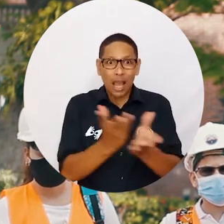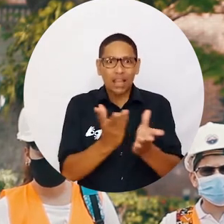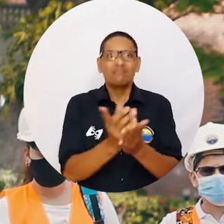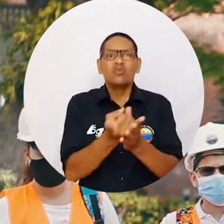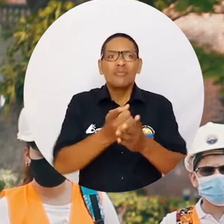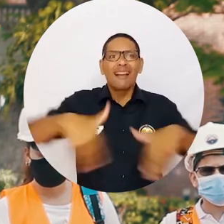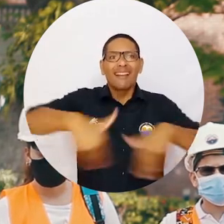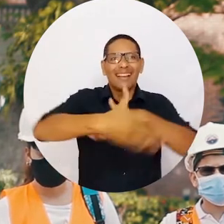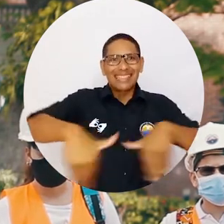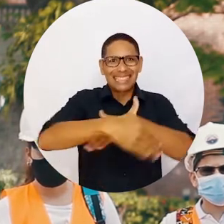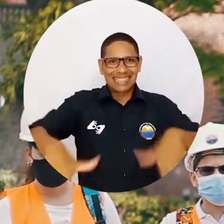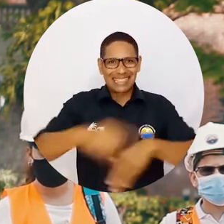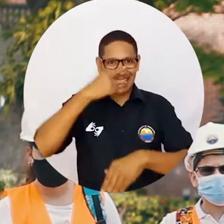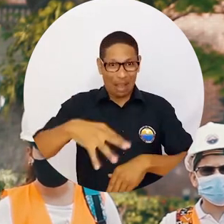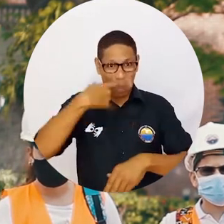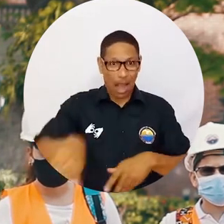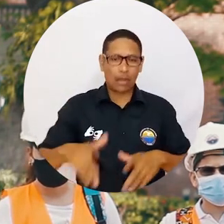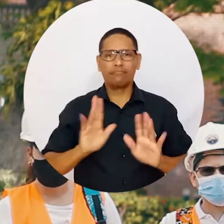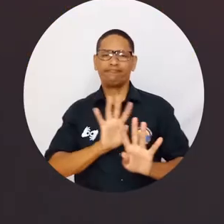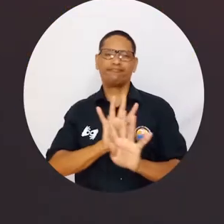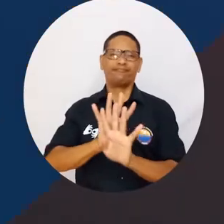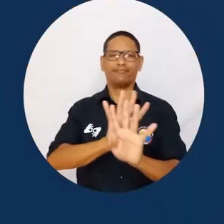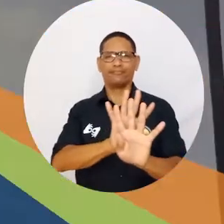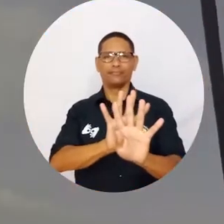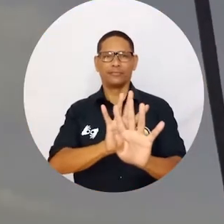recorren importantes vías de la ciudad de Santa Marta.